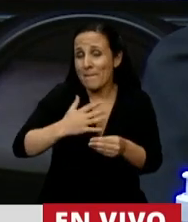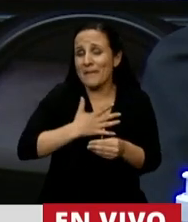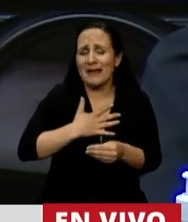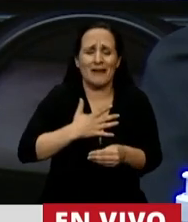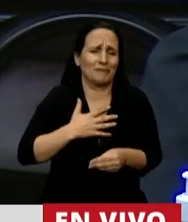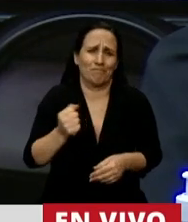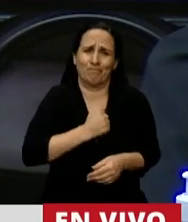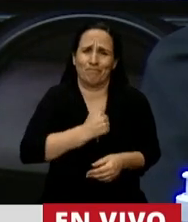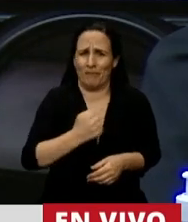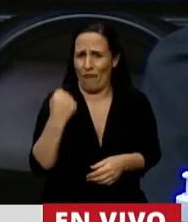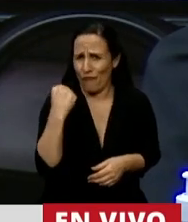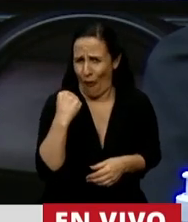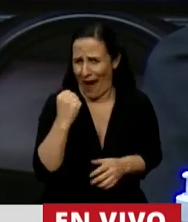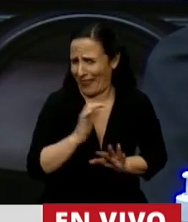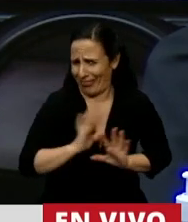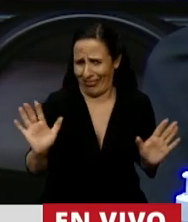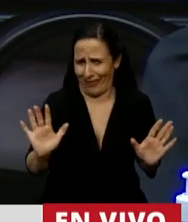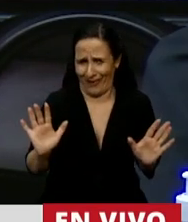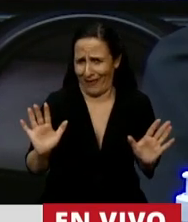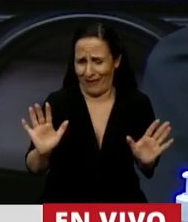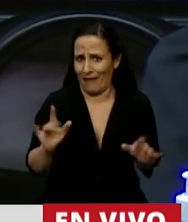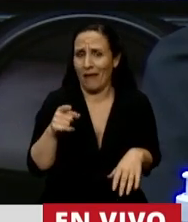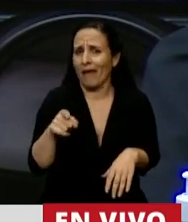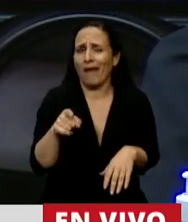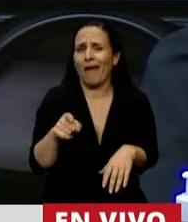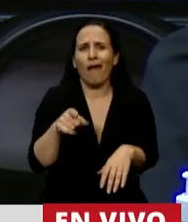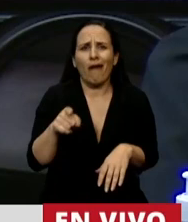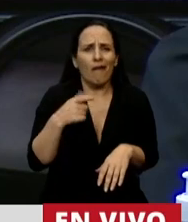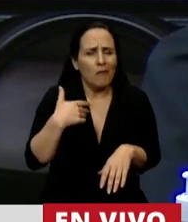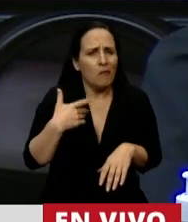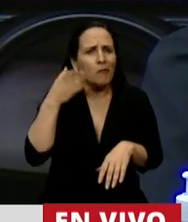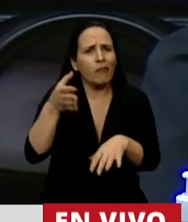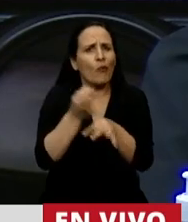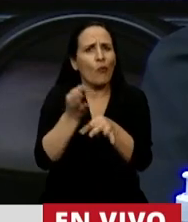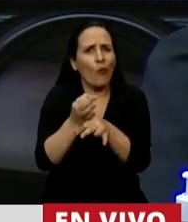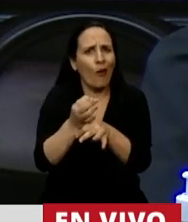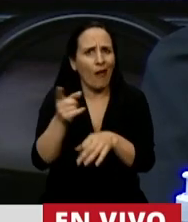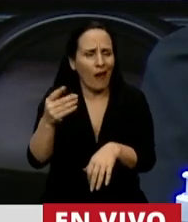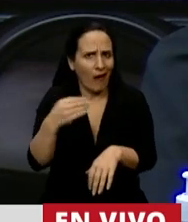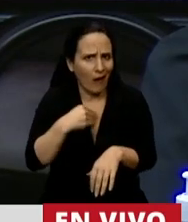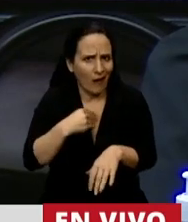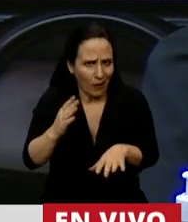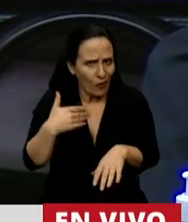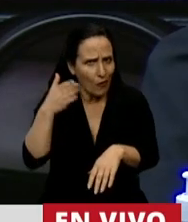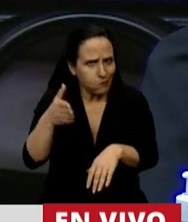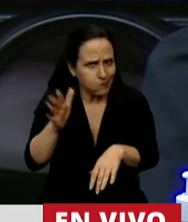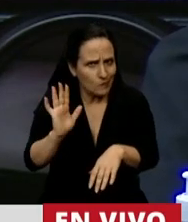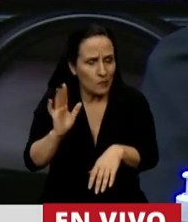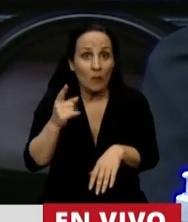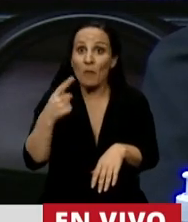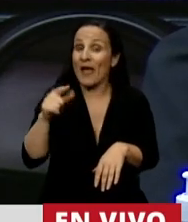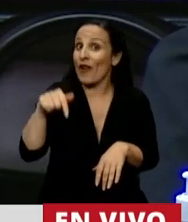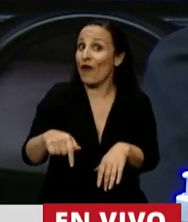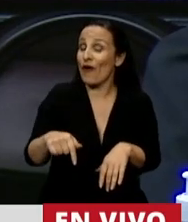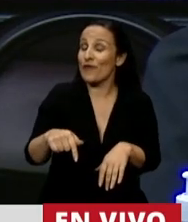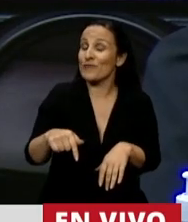profundamente cristiana y me he formado en colegios religiosos, pero hoy tengo la obligación de tener una